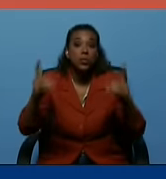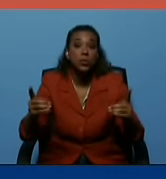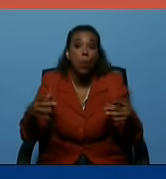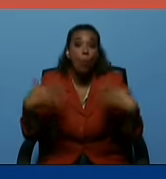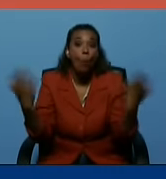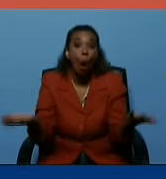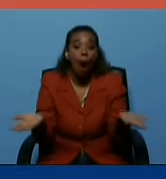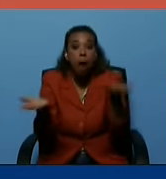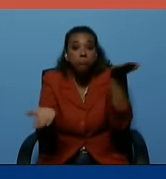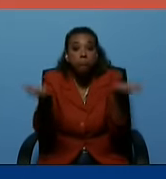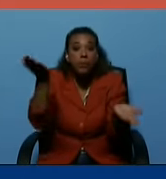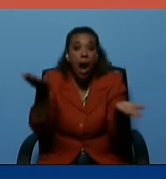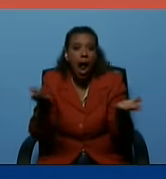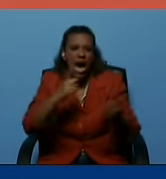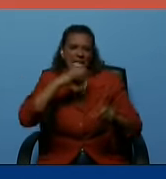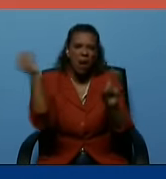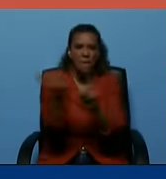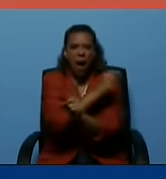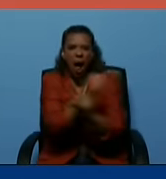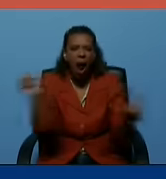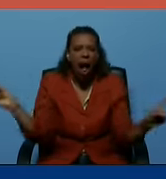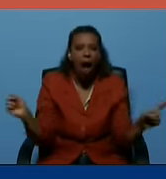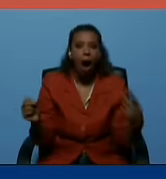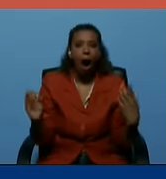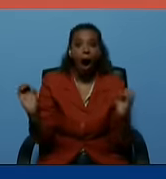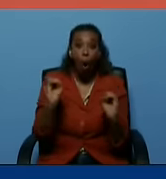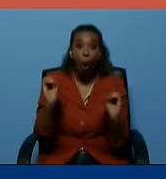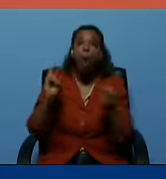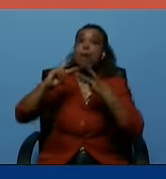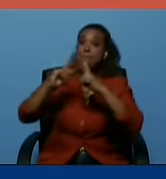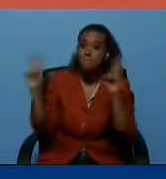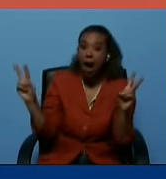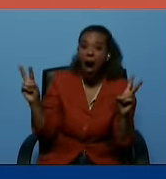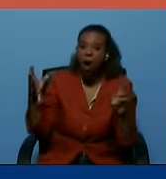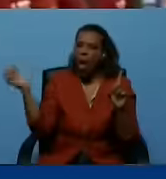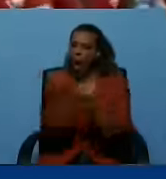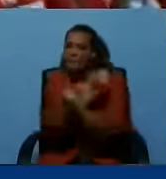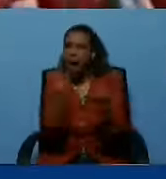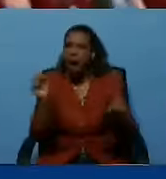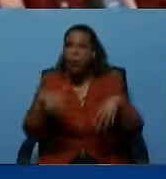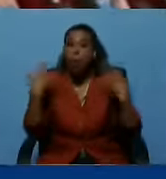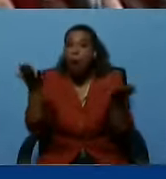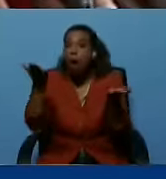¿Ustedes les gusta la violencia? ¿Prefieren la paz o la violencia?